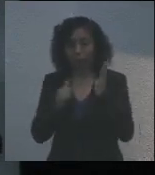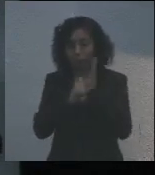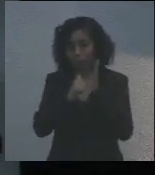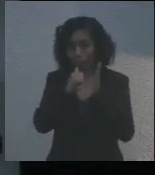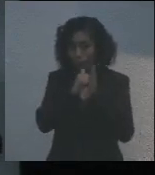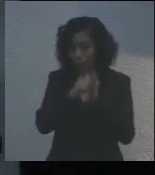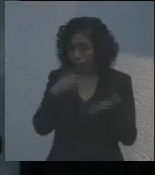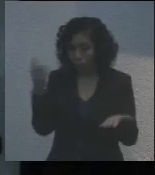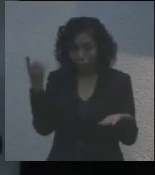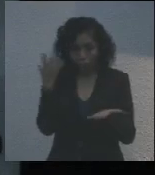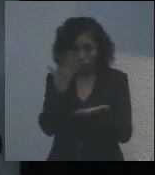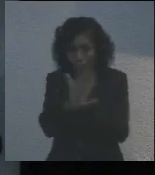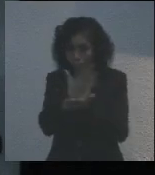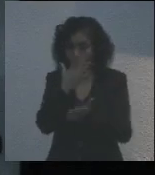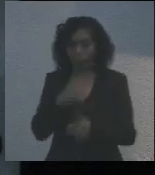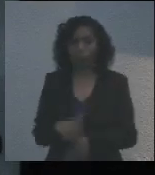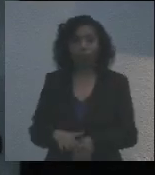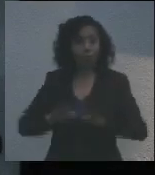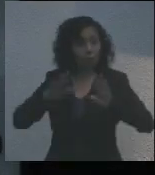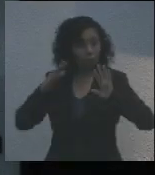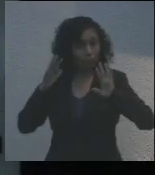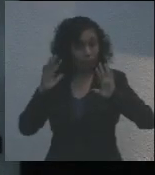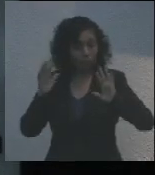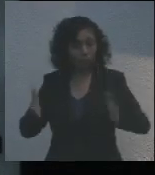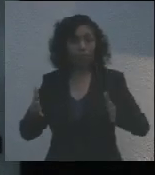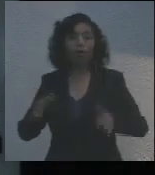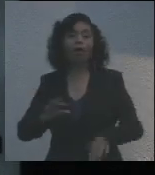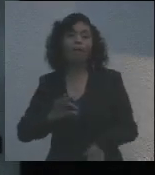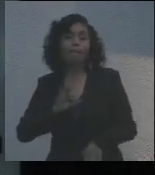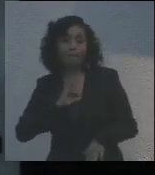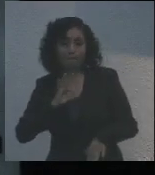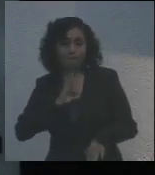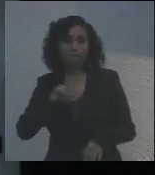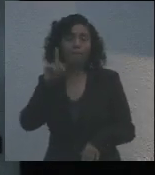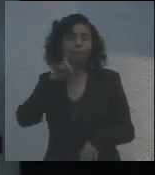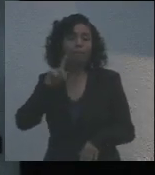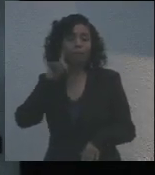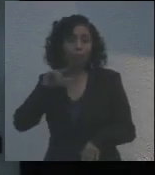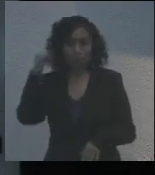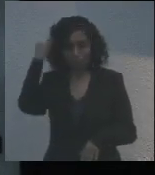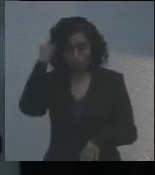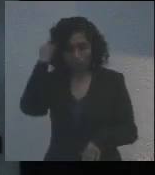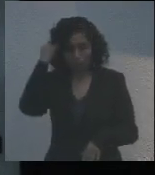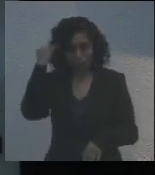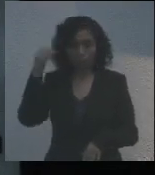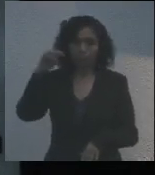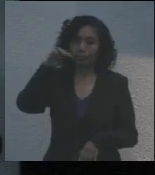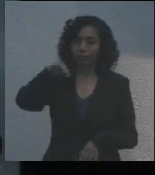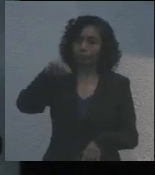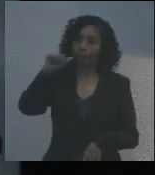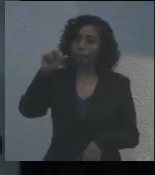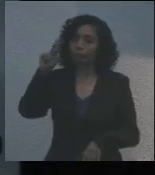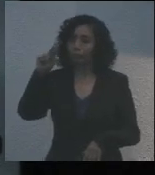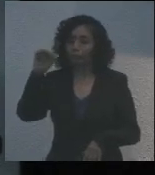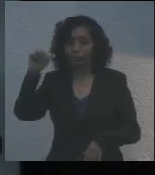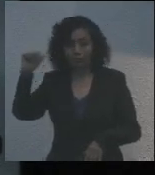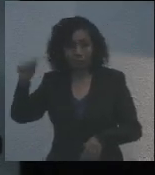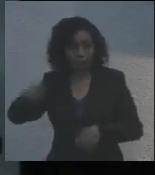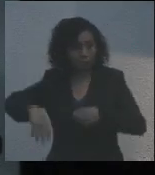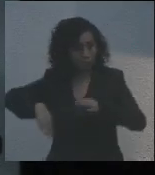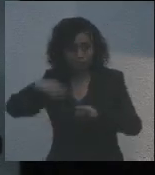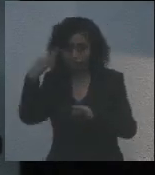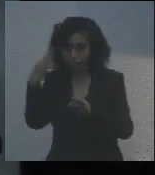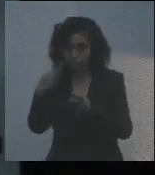único se instituye la medalla al mérito mujer indígena maya María petrona hcap para quedar como